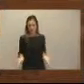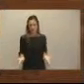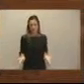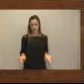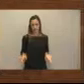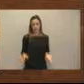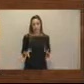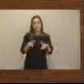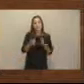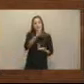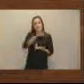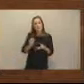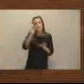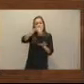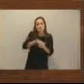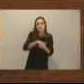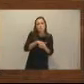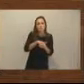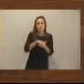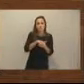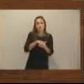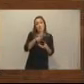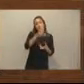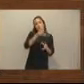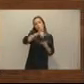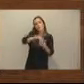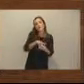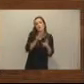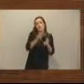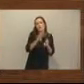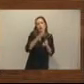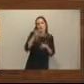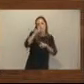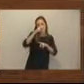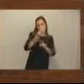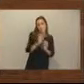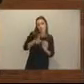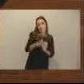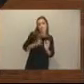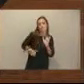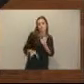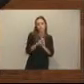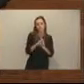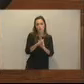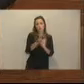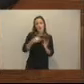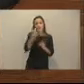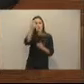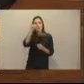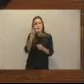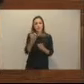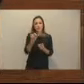A quienes nos votaron, por supuesto, les preocupan los derechos constitucionales. Quieren saber si vamos a